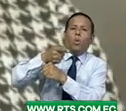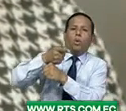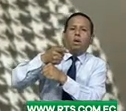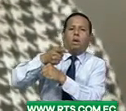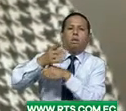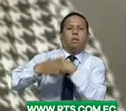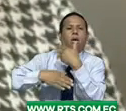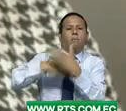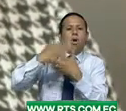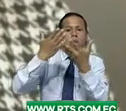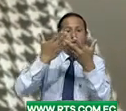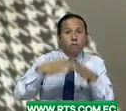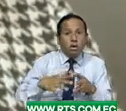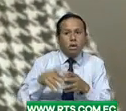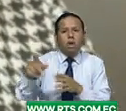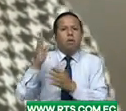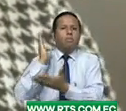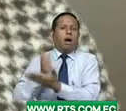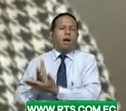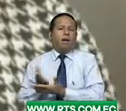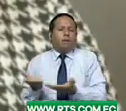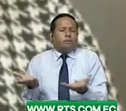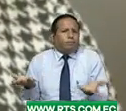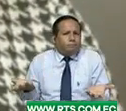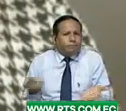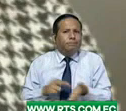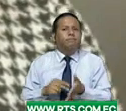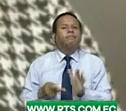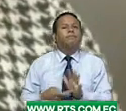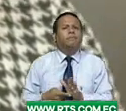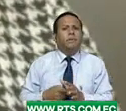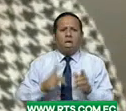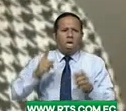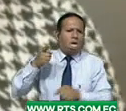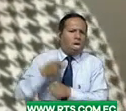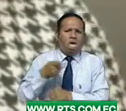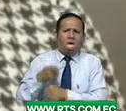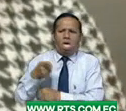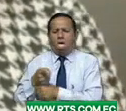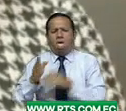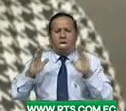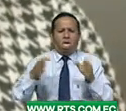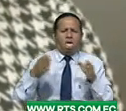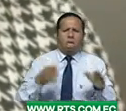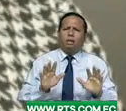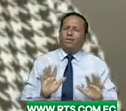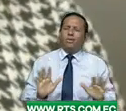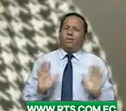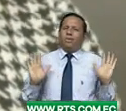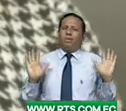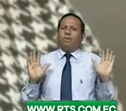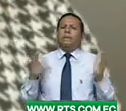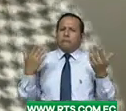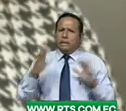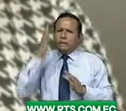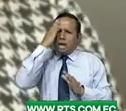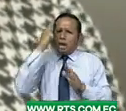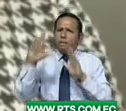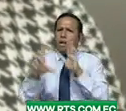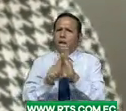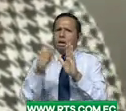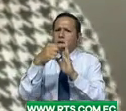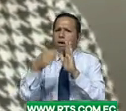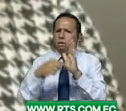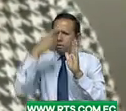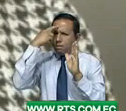en dictar los estados de excepción. No se puede dictar los estados de excepción todo el tiempo. Existen justamente unas causales específicas para establecer un estado